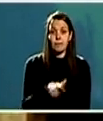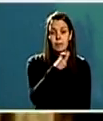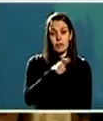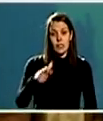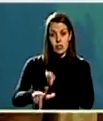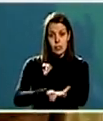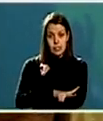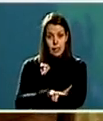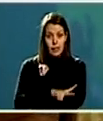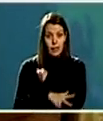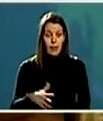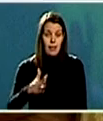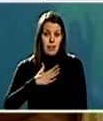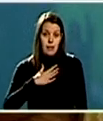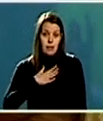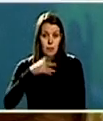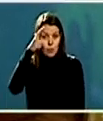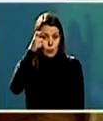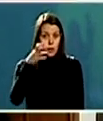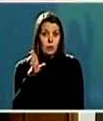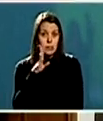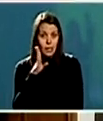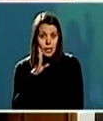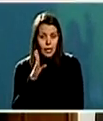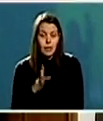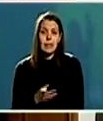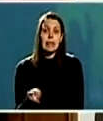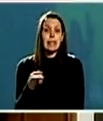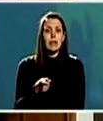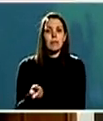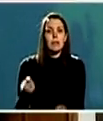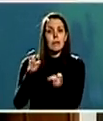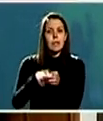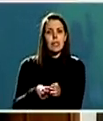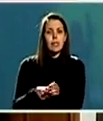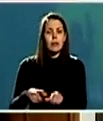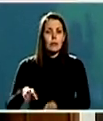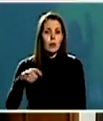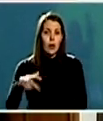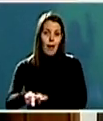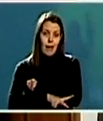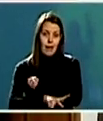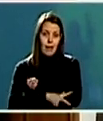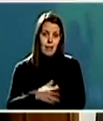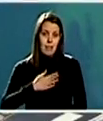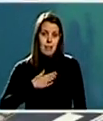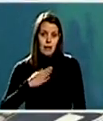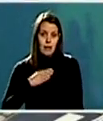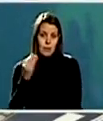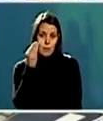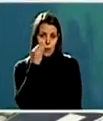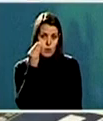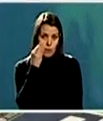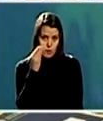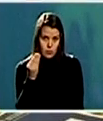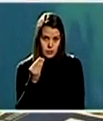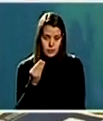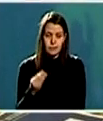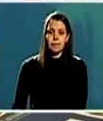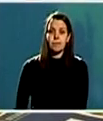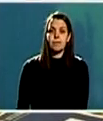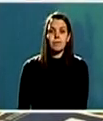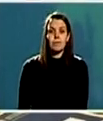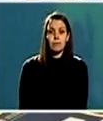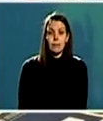concellos que serán cabeera de comarca tambén estivo presente con voz pero en voto o rexidor de monforte xa que a intención do consorcio a incorporación do